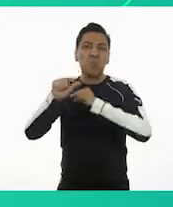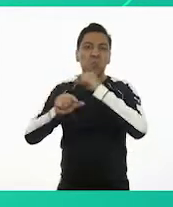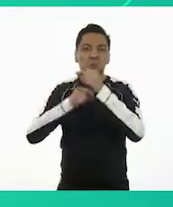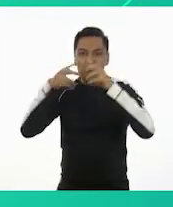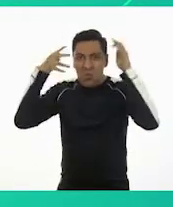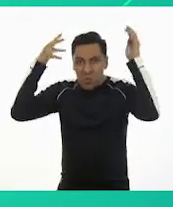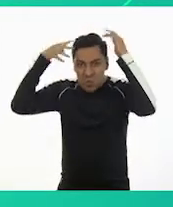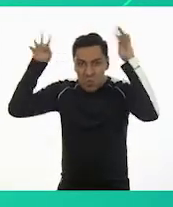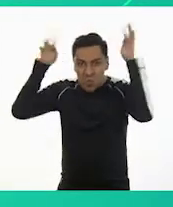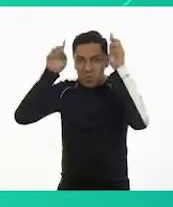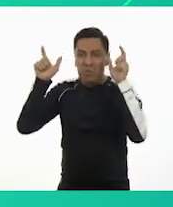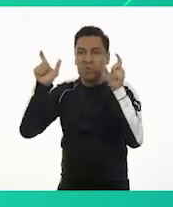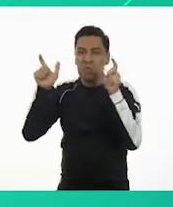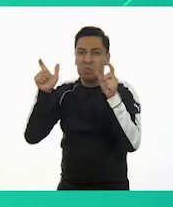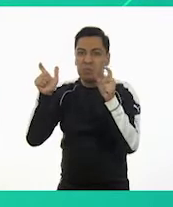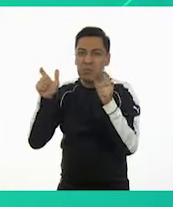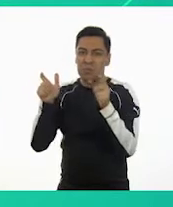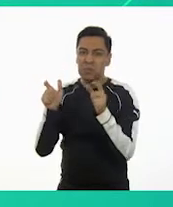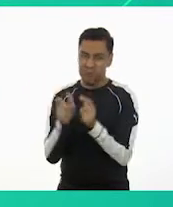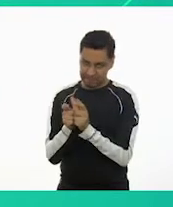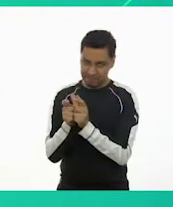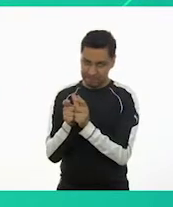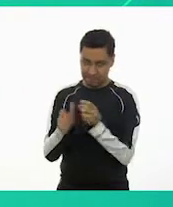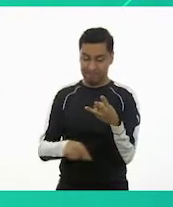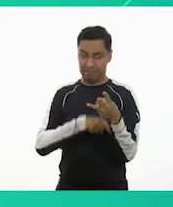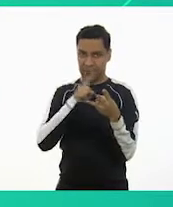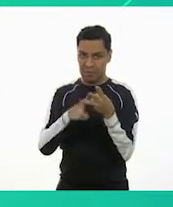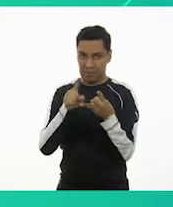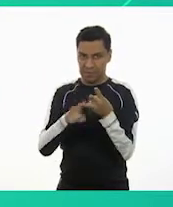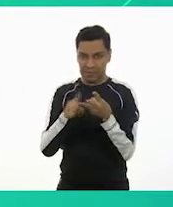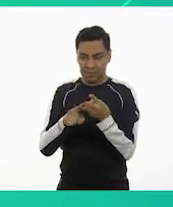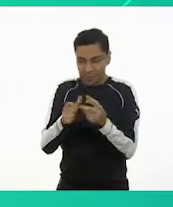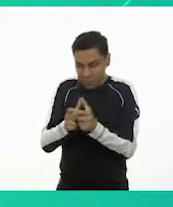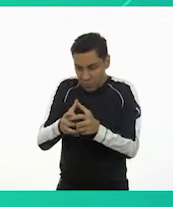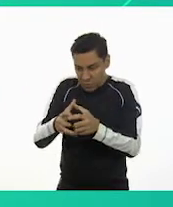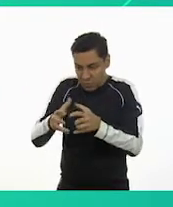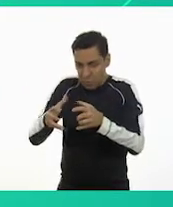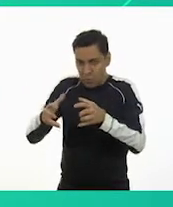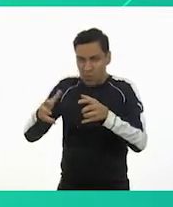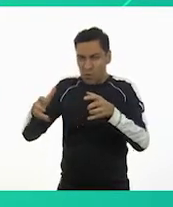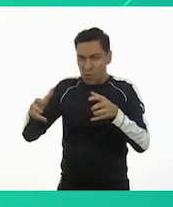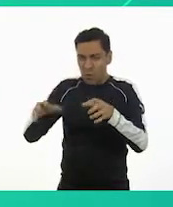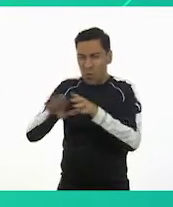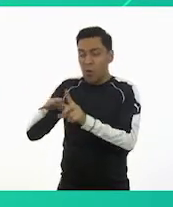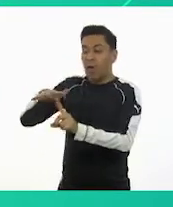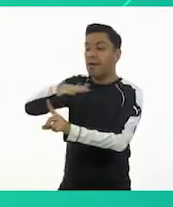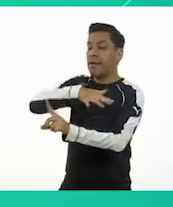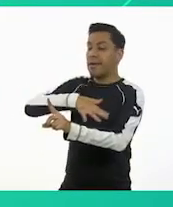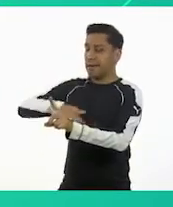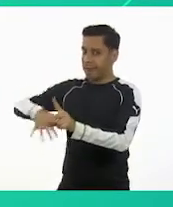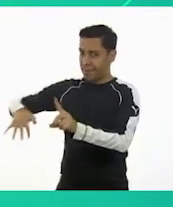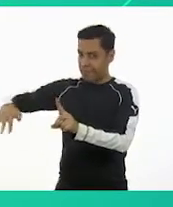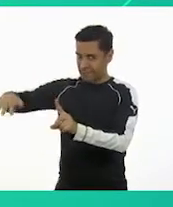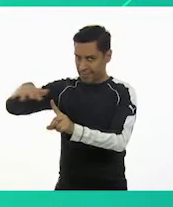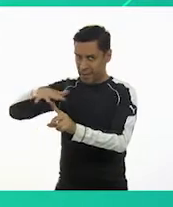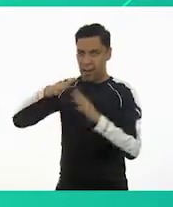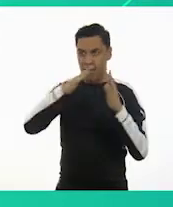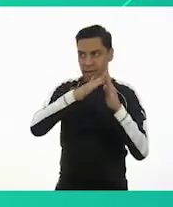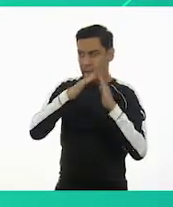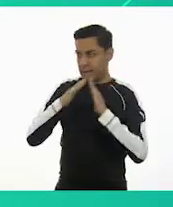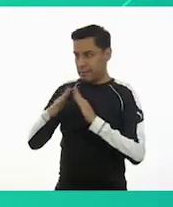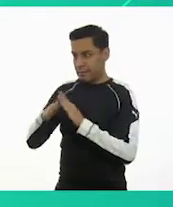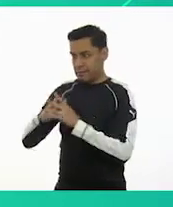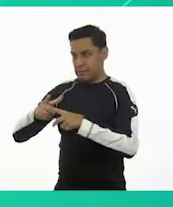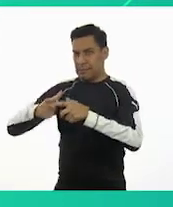afecte mucho a la población. Y la tercera es el crecimiento y la urbanización de Xochimilco como tal. Xochimilco ha venido urbanizándose